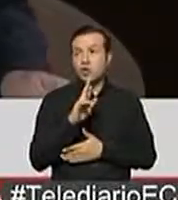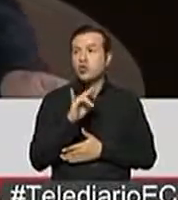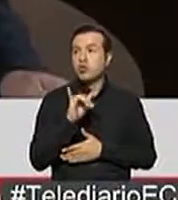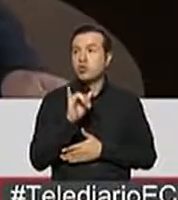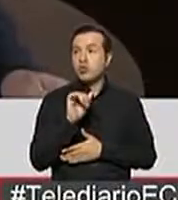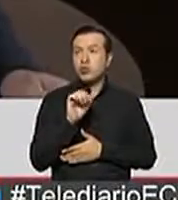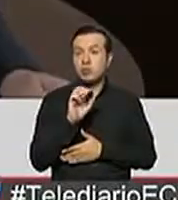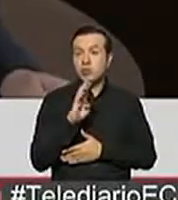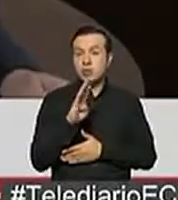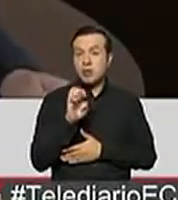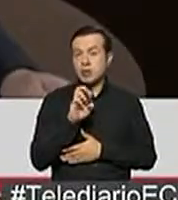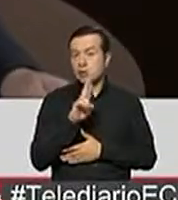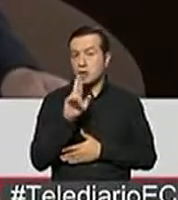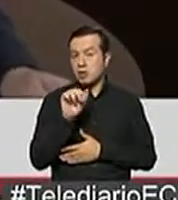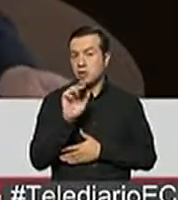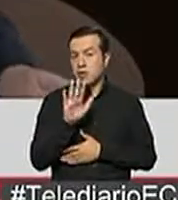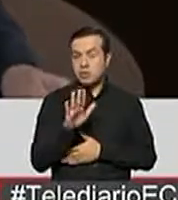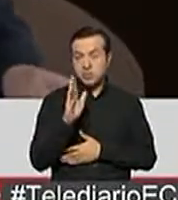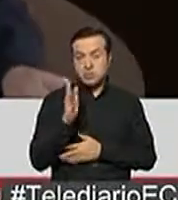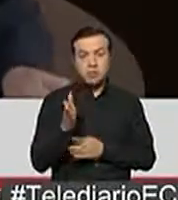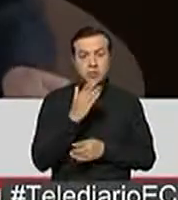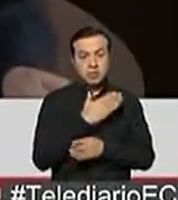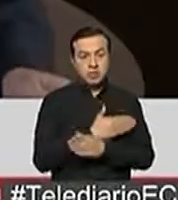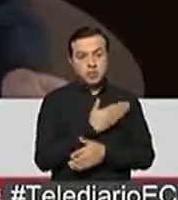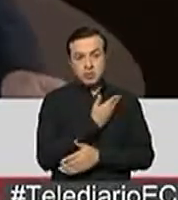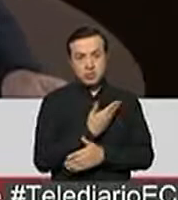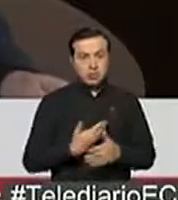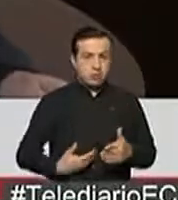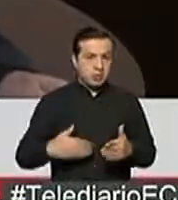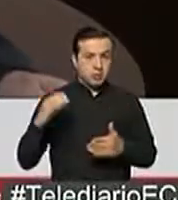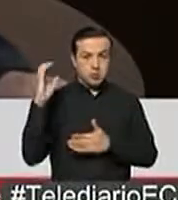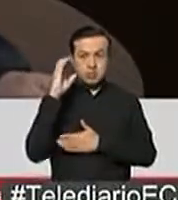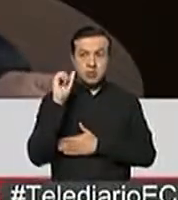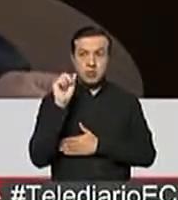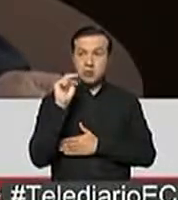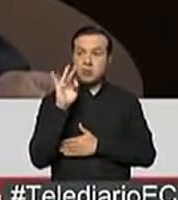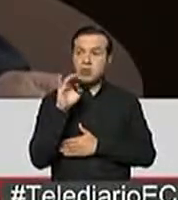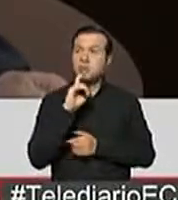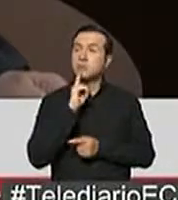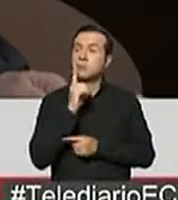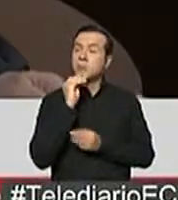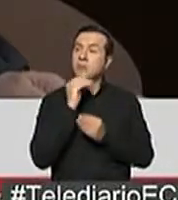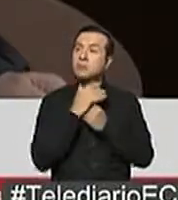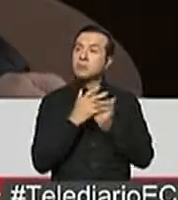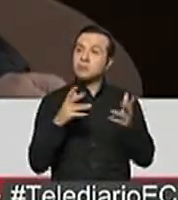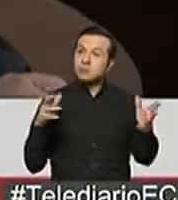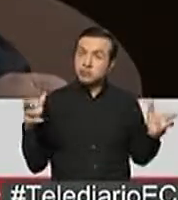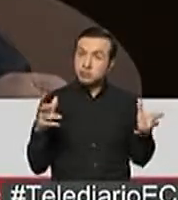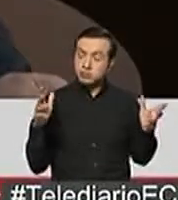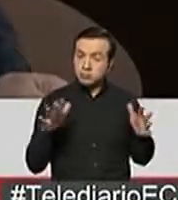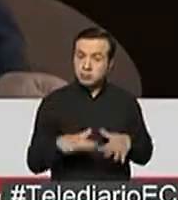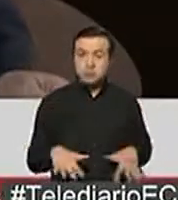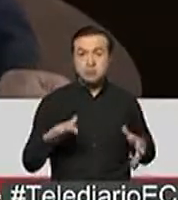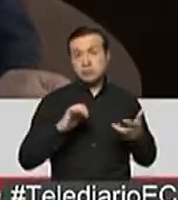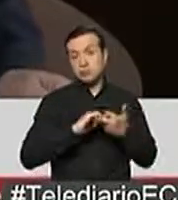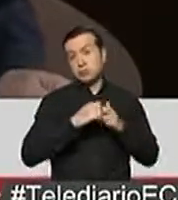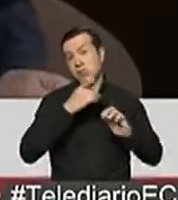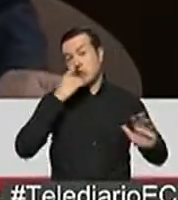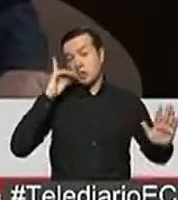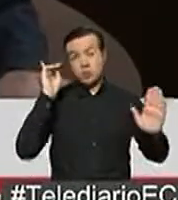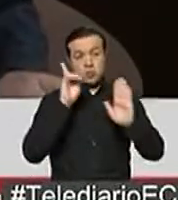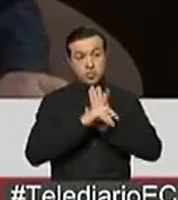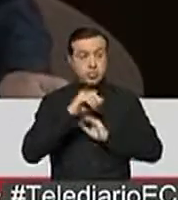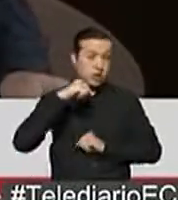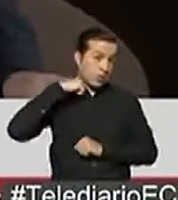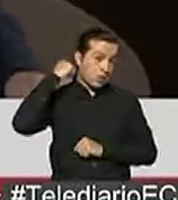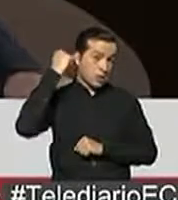quien fue la base del gobierno del anterior presidente colombiano Juan Manuel Santos y quien sacudió al país con graves denuncias de violaciones